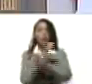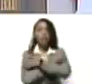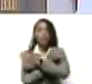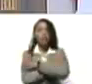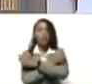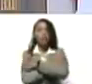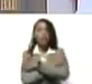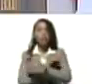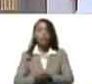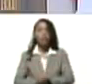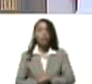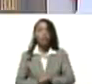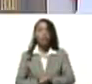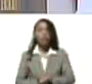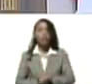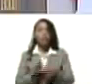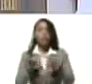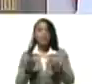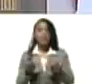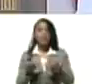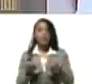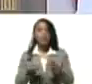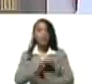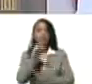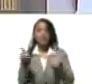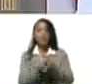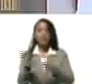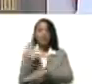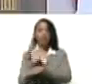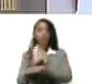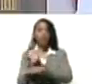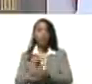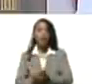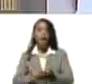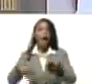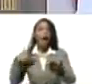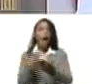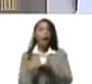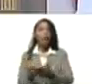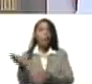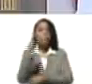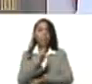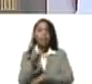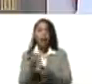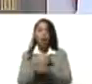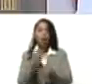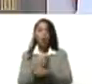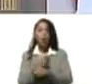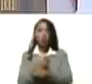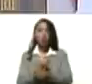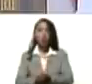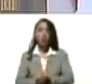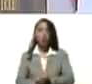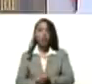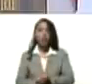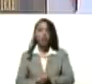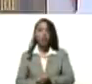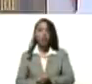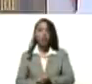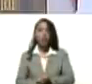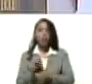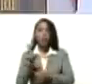a el secretario general en funciones hasta el mes de agosto mohamed marcando por